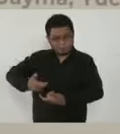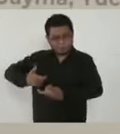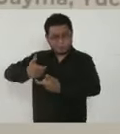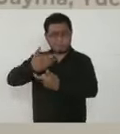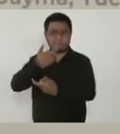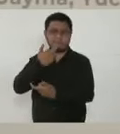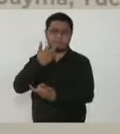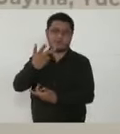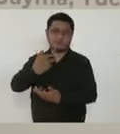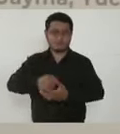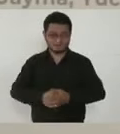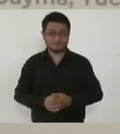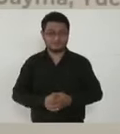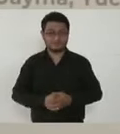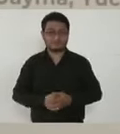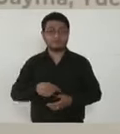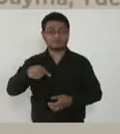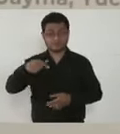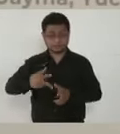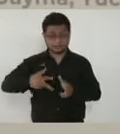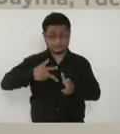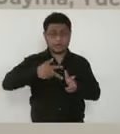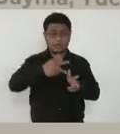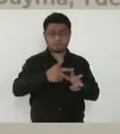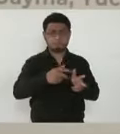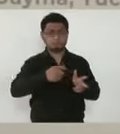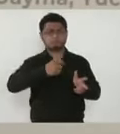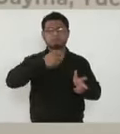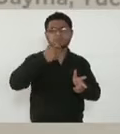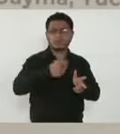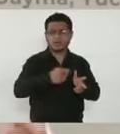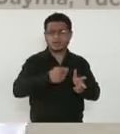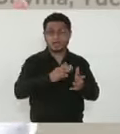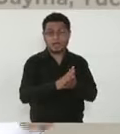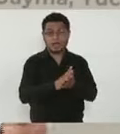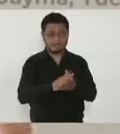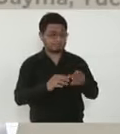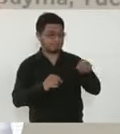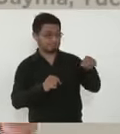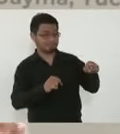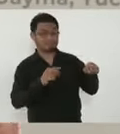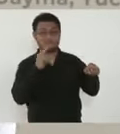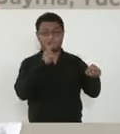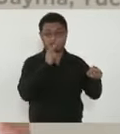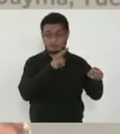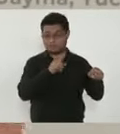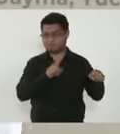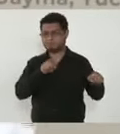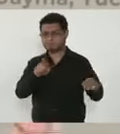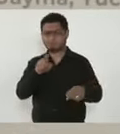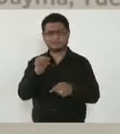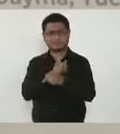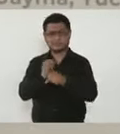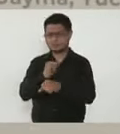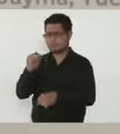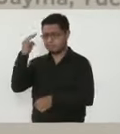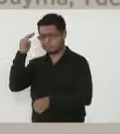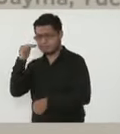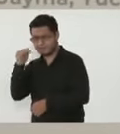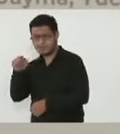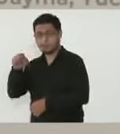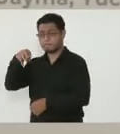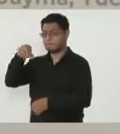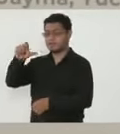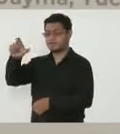de Yucatán. Este tren es incluyente porque contempla los municipios de Valladolid, Izamal, Mérida, Mashcanú y